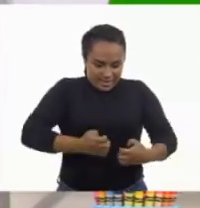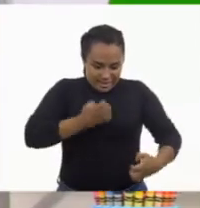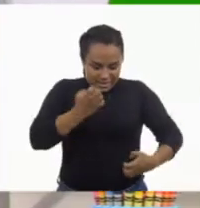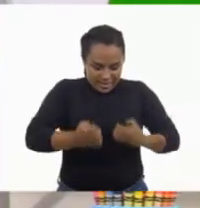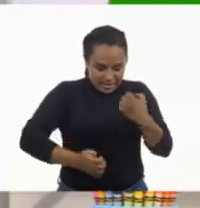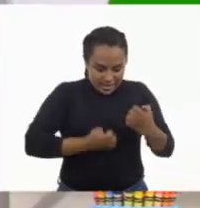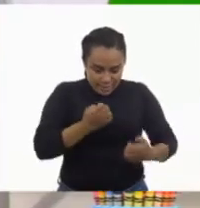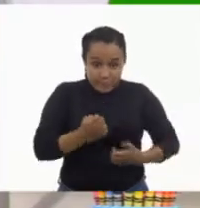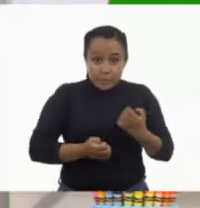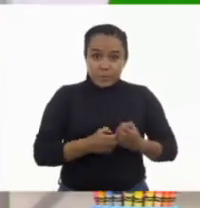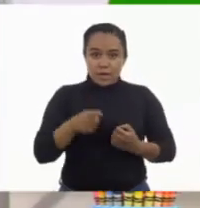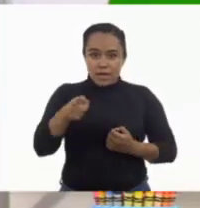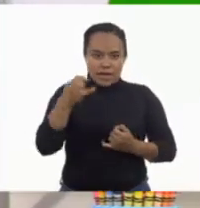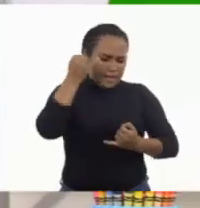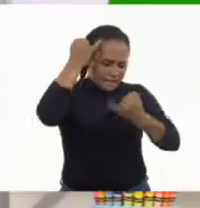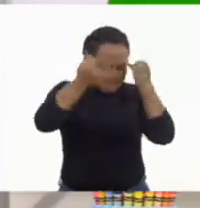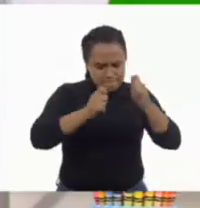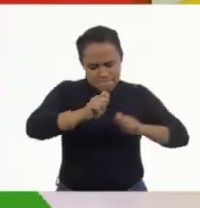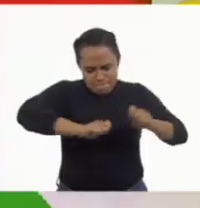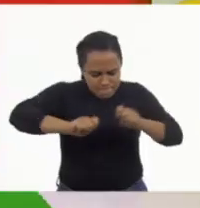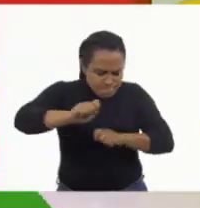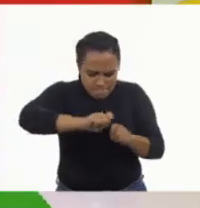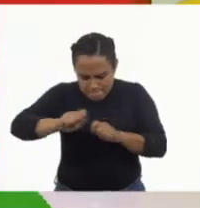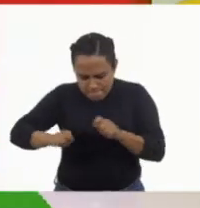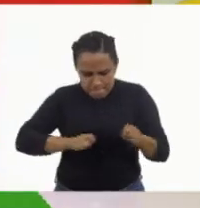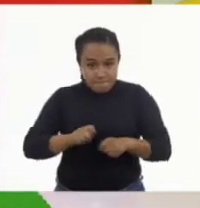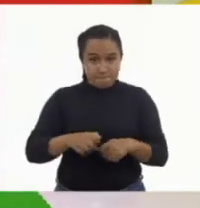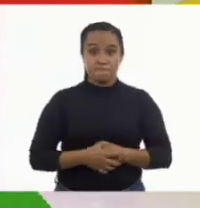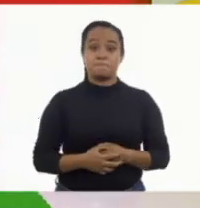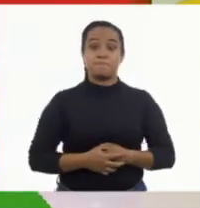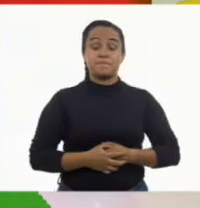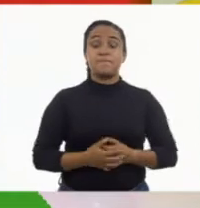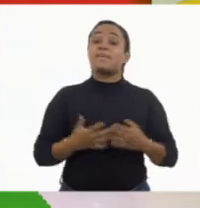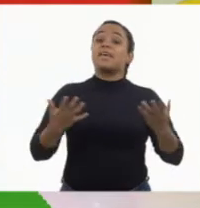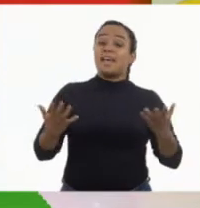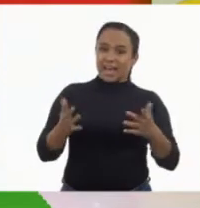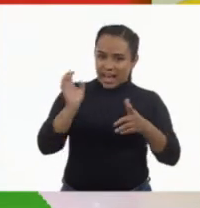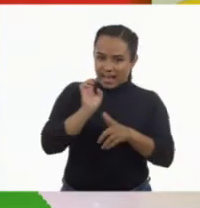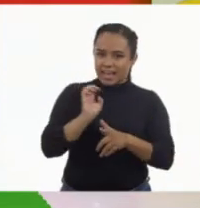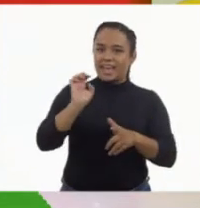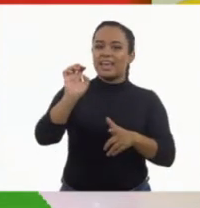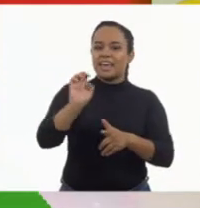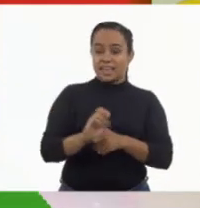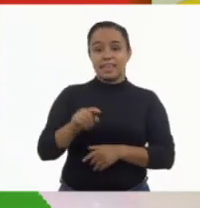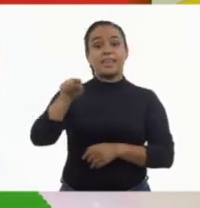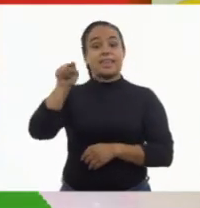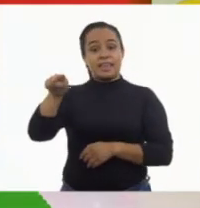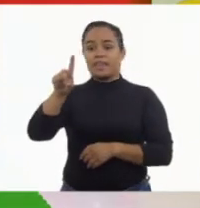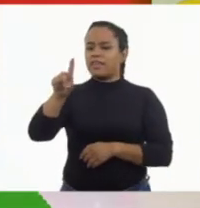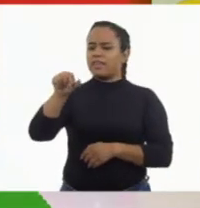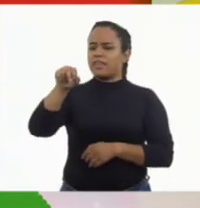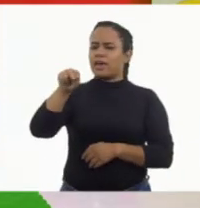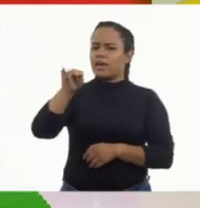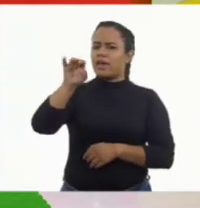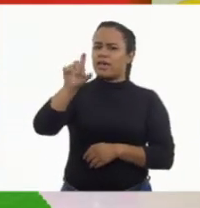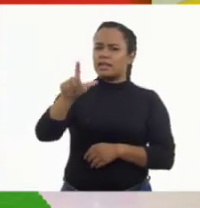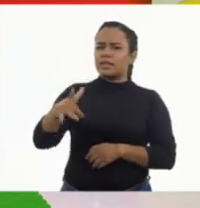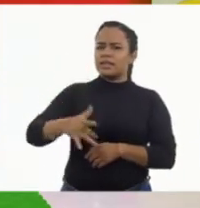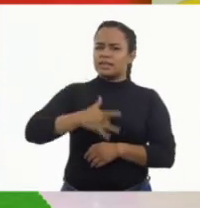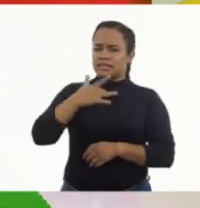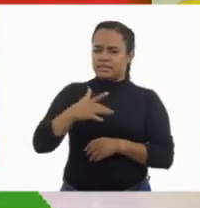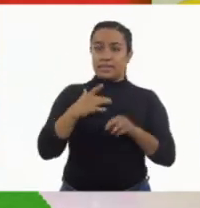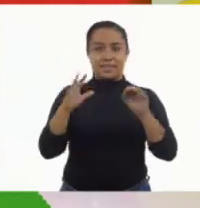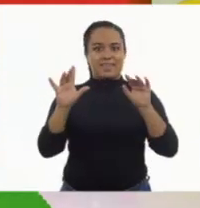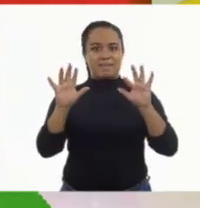hacer creaciones muy divertidas. Entonces, Daniel siente